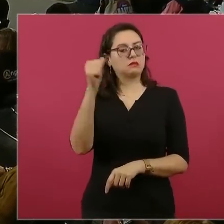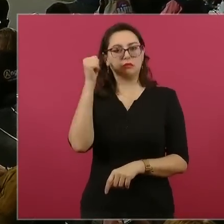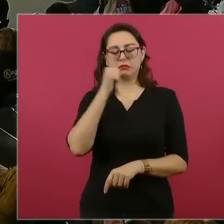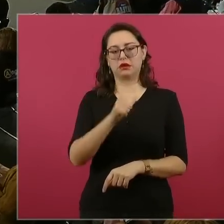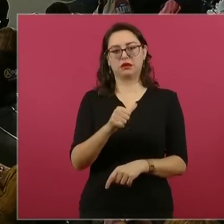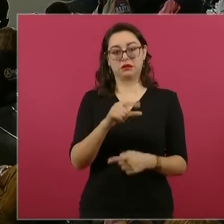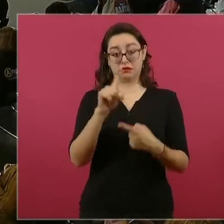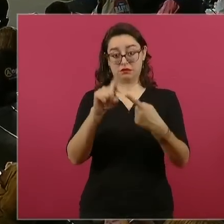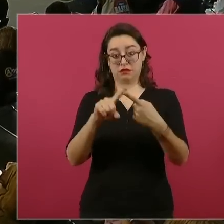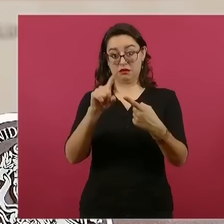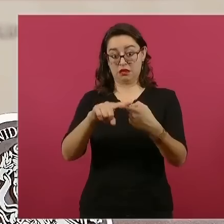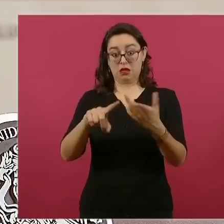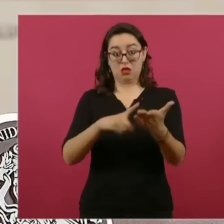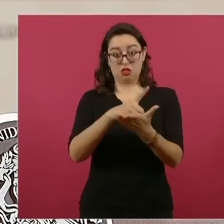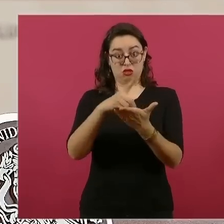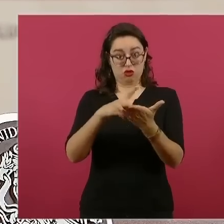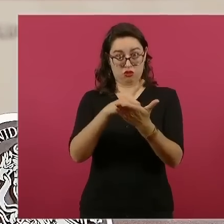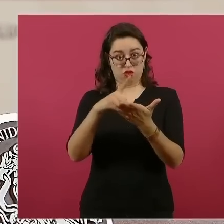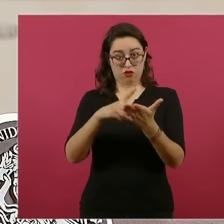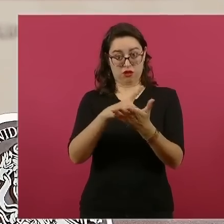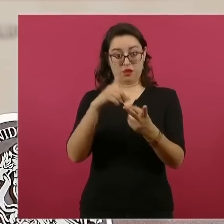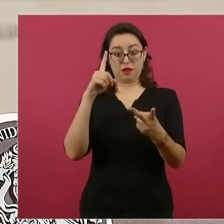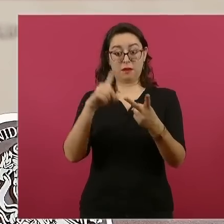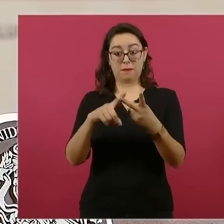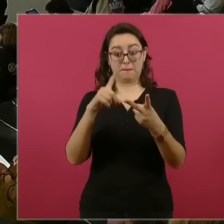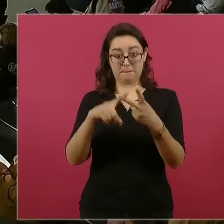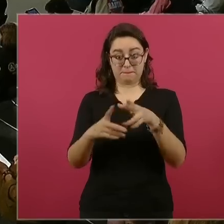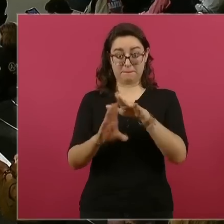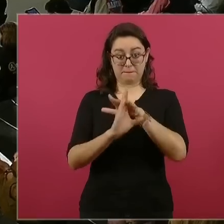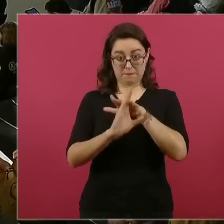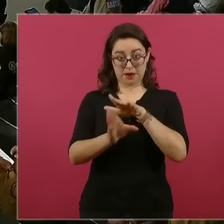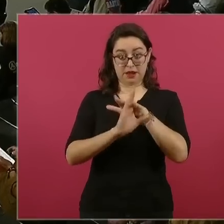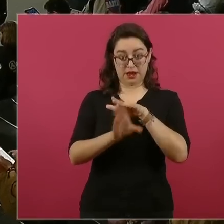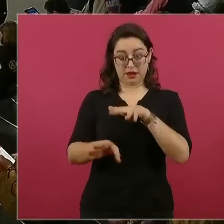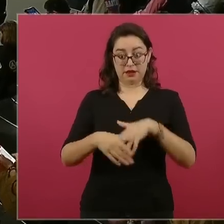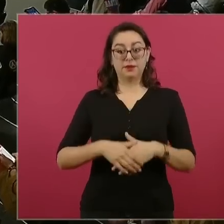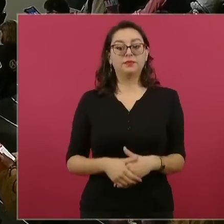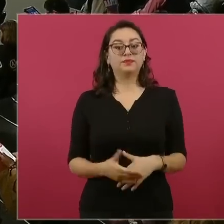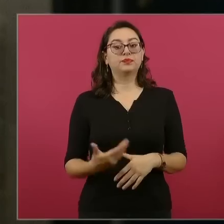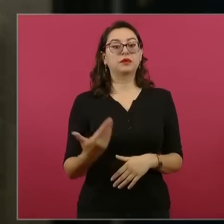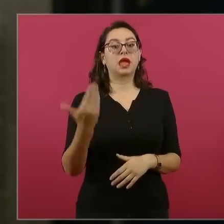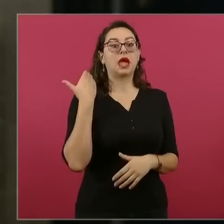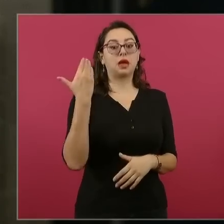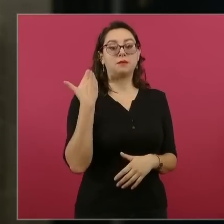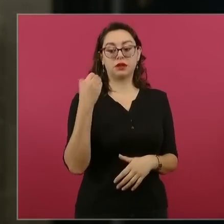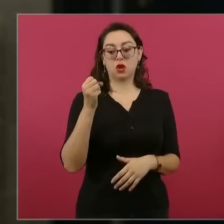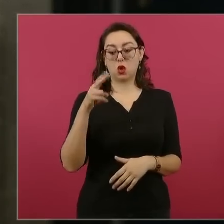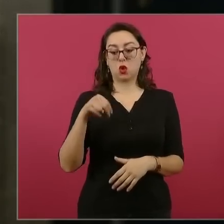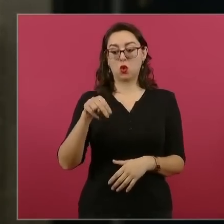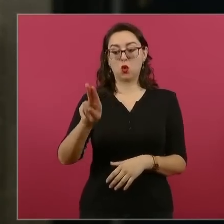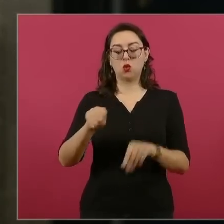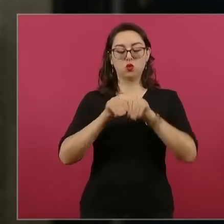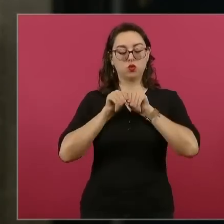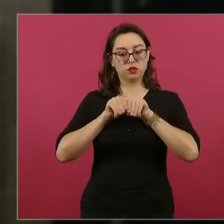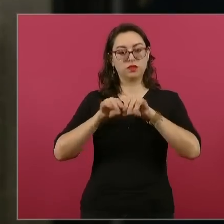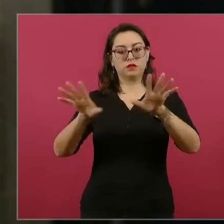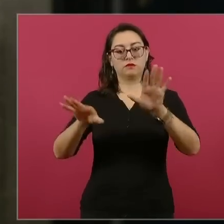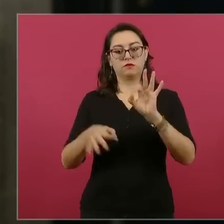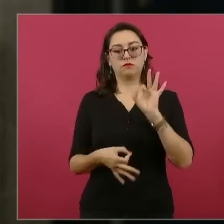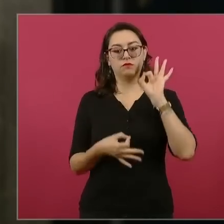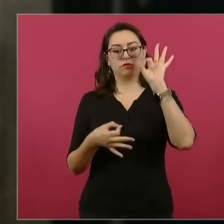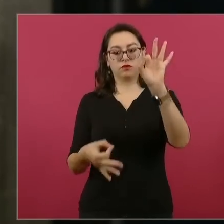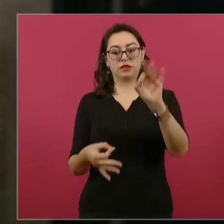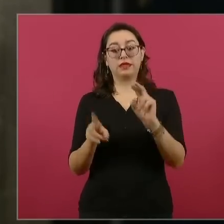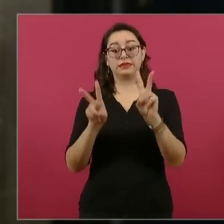Drogas y migración. En el reporte de la ONU que recientemente se publicó en este año, dijo que México era uno